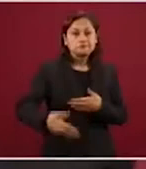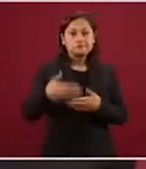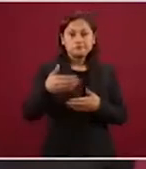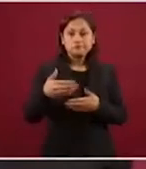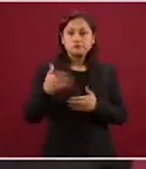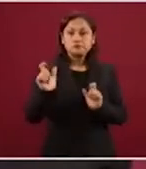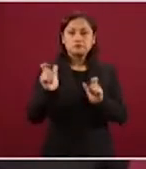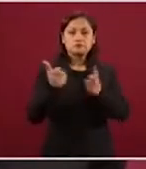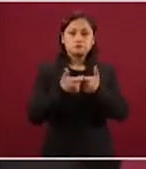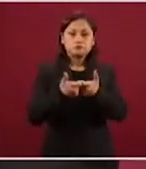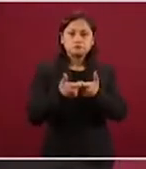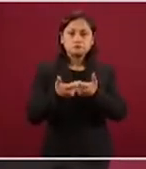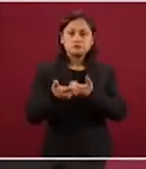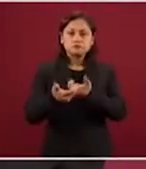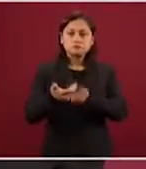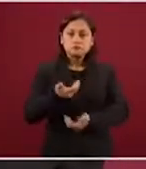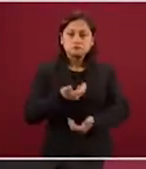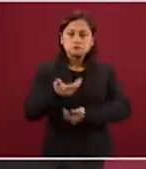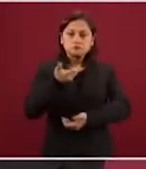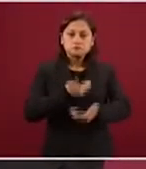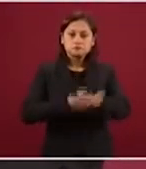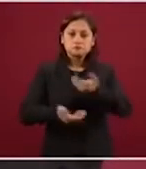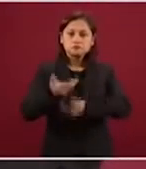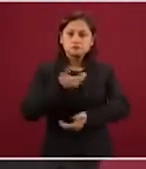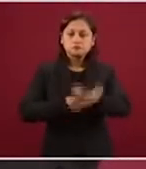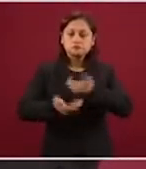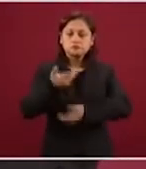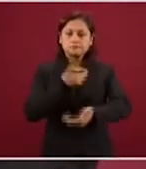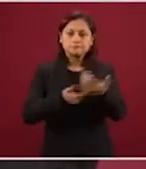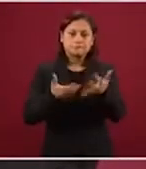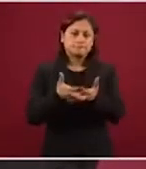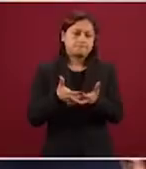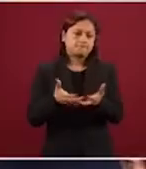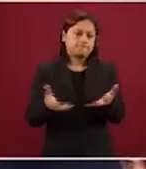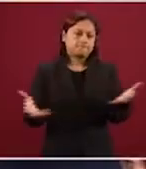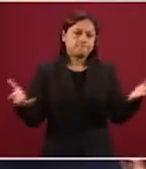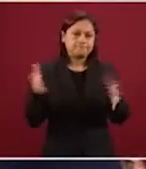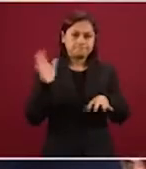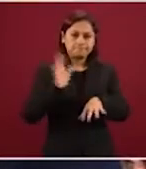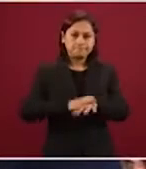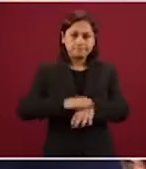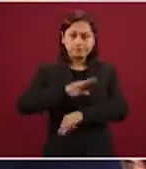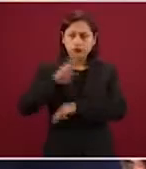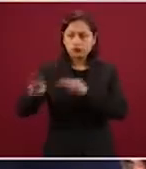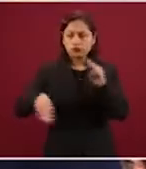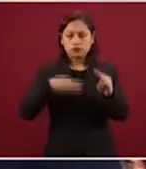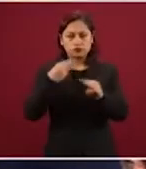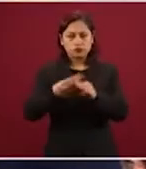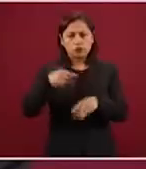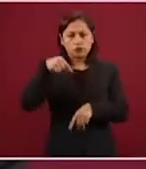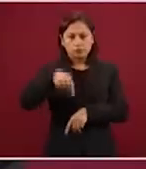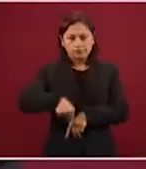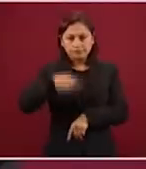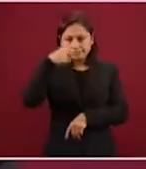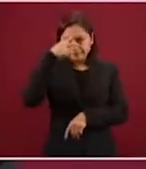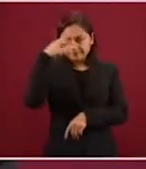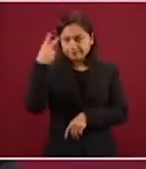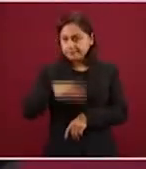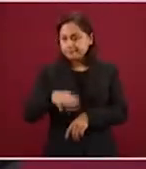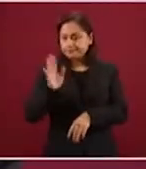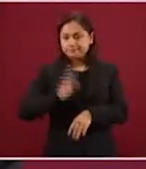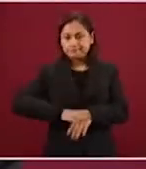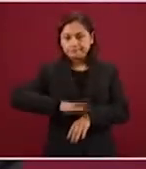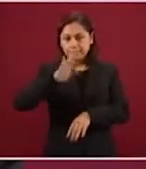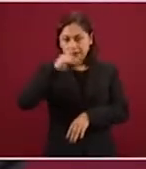mercado más grande, más importante del mundo para la venta de las